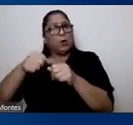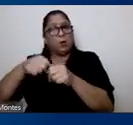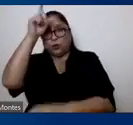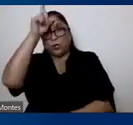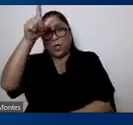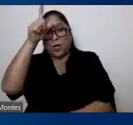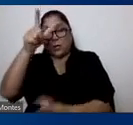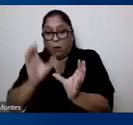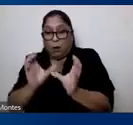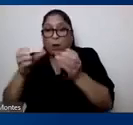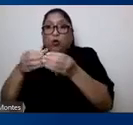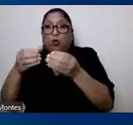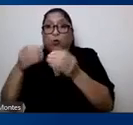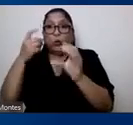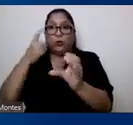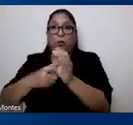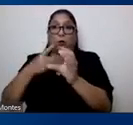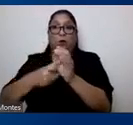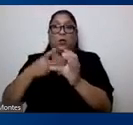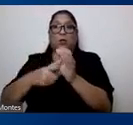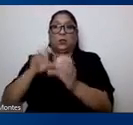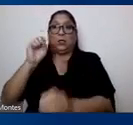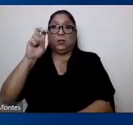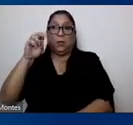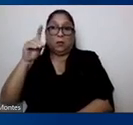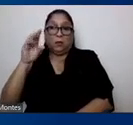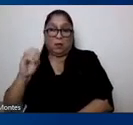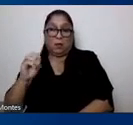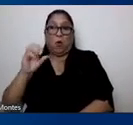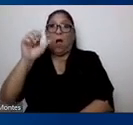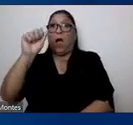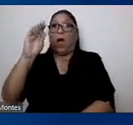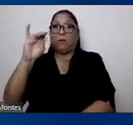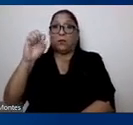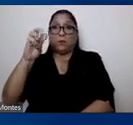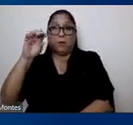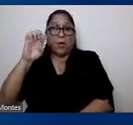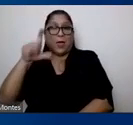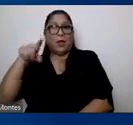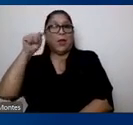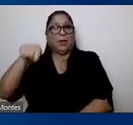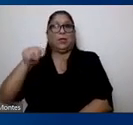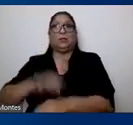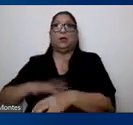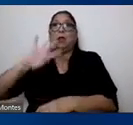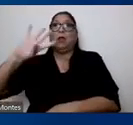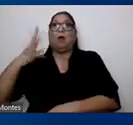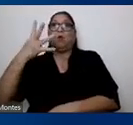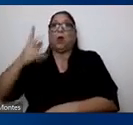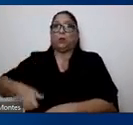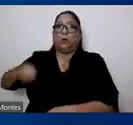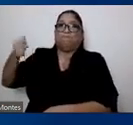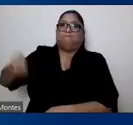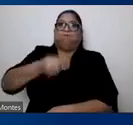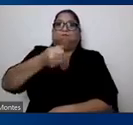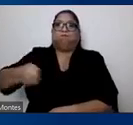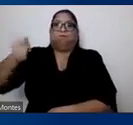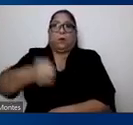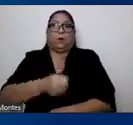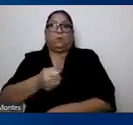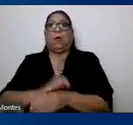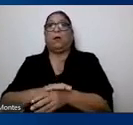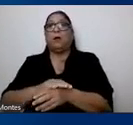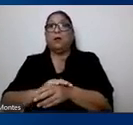agrupación terrorista Sendero Luminoso, Abimael Guzmán, se autoproclamaba la cuarta espada del comunismo, luego de los